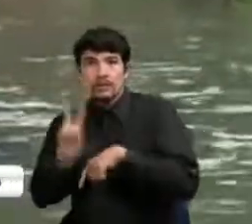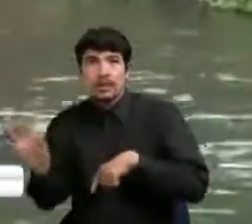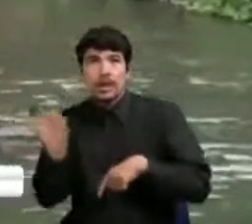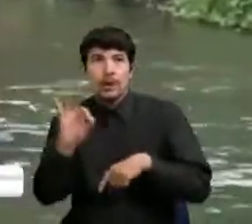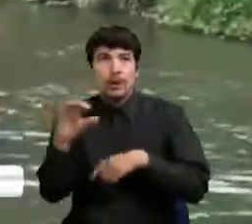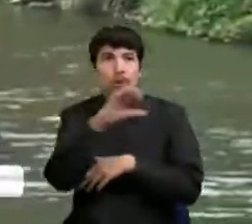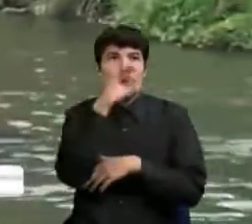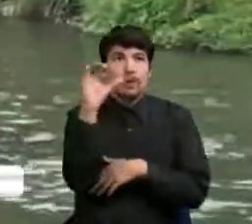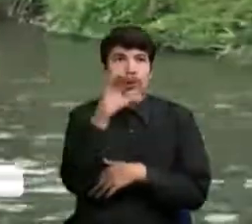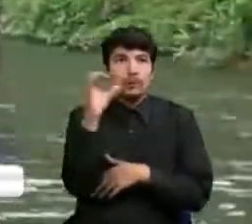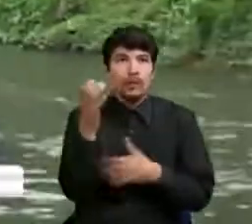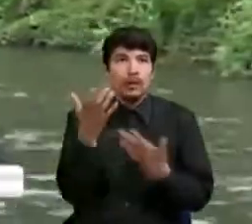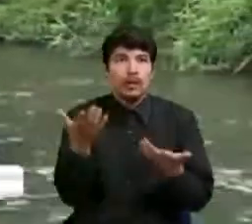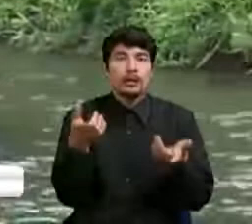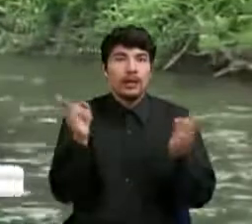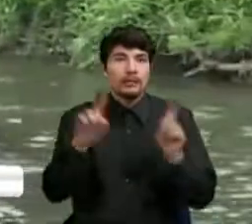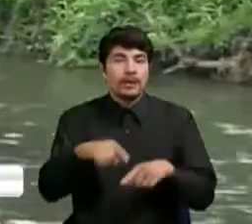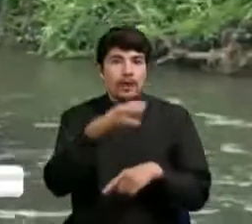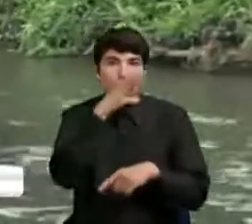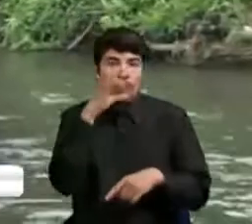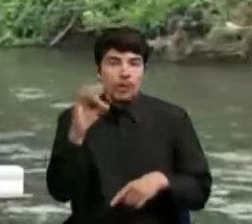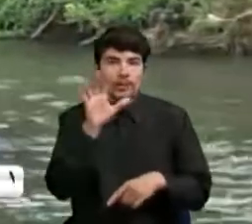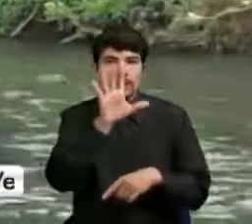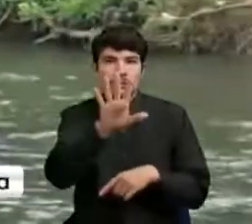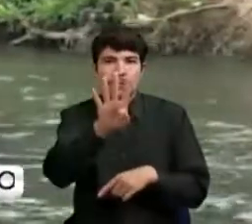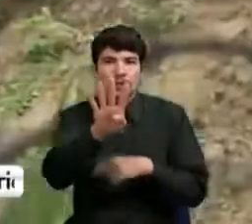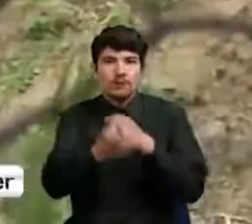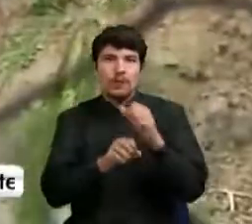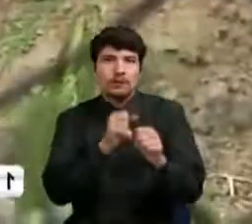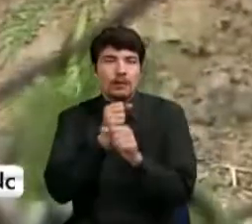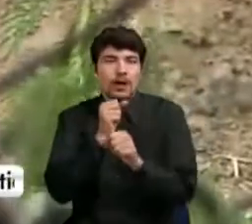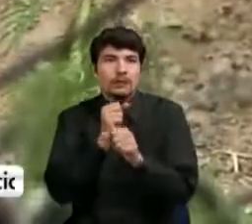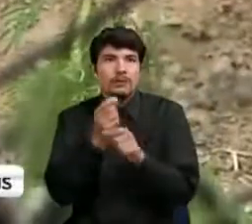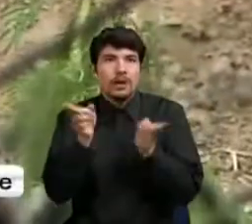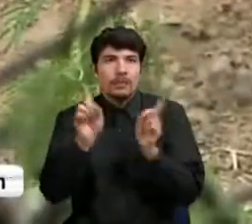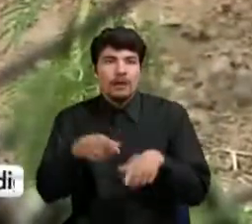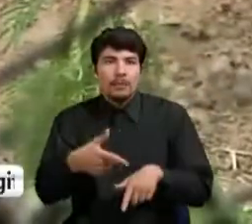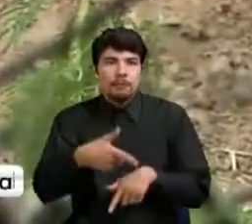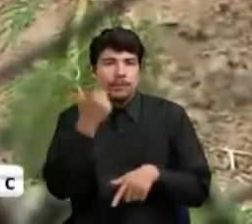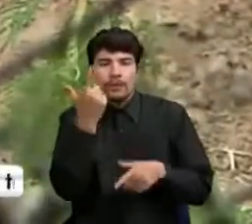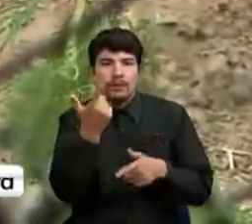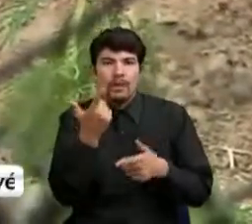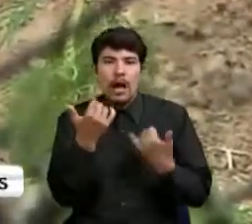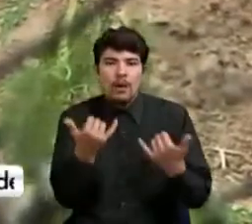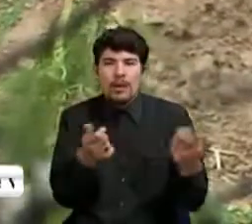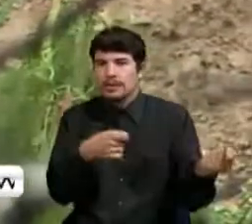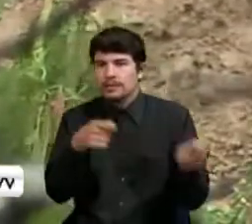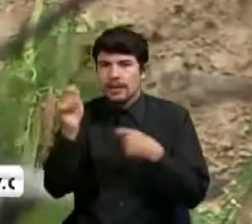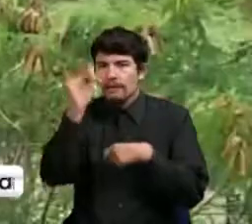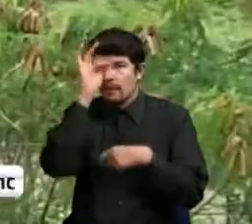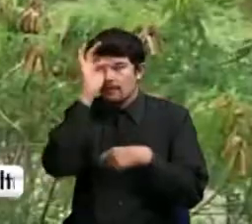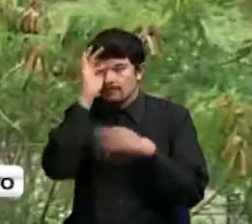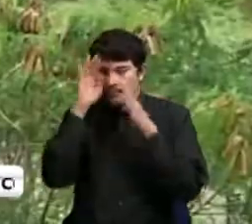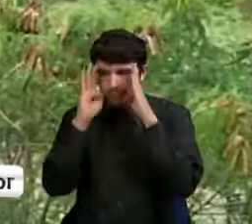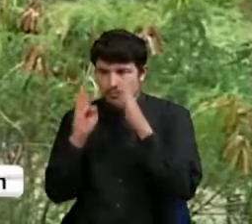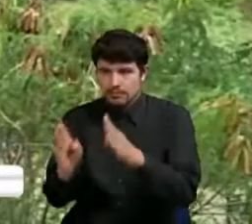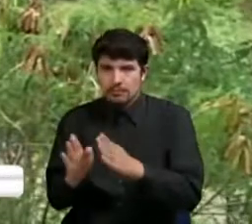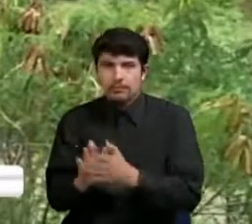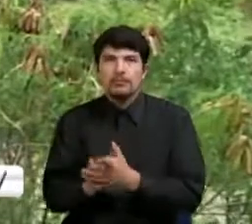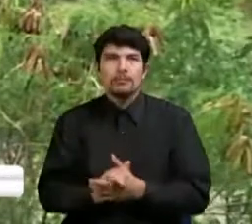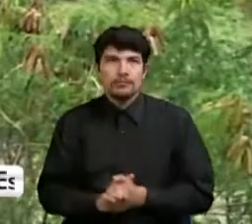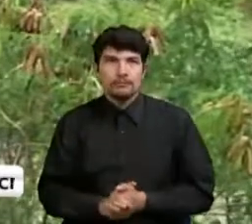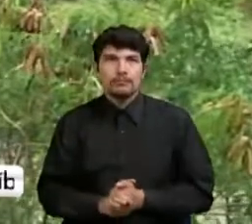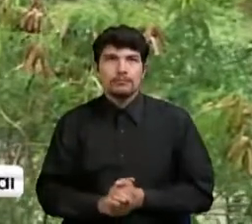de la frontera. Y un hombre de 54 años que resultó herido con un impacto de bala y se encuentra recibiendo atención médica en el